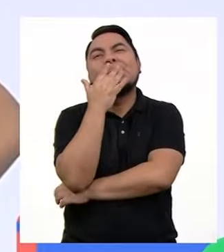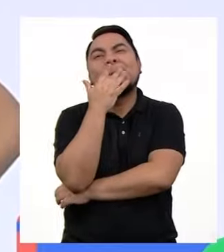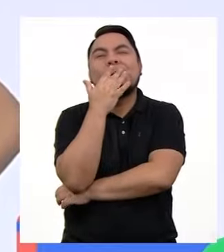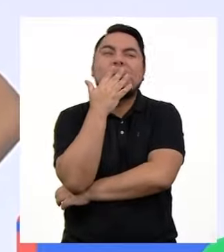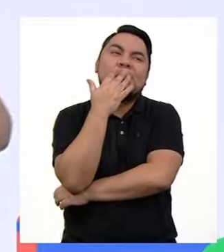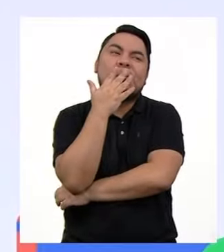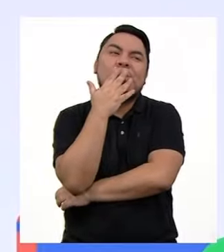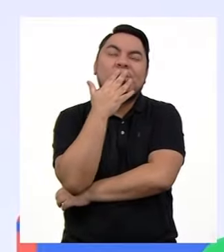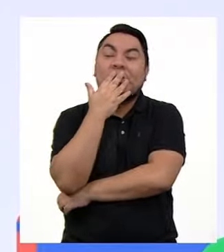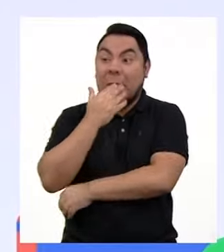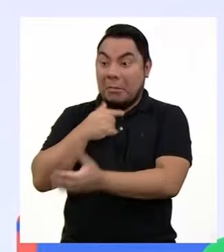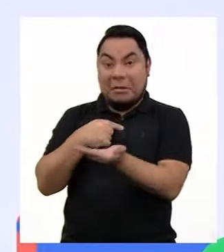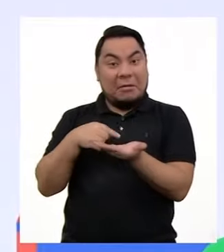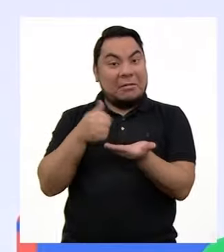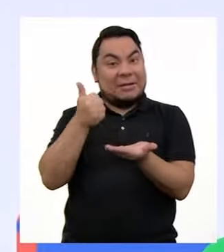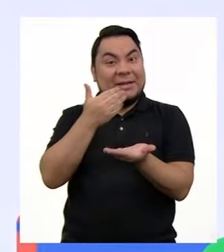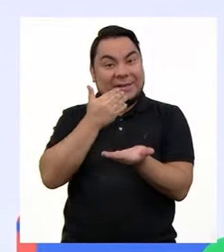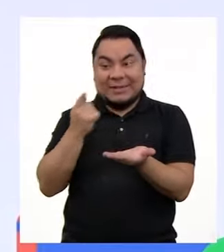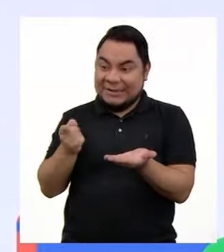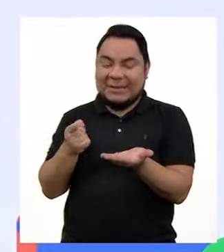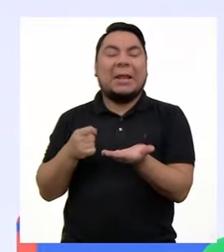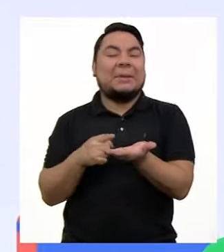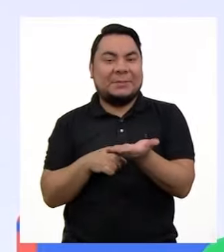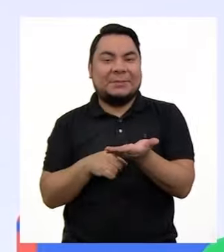Oh, muchas gracias.